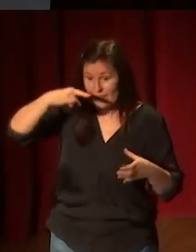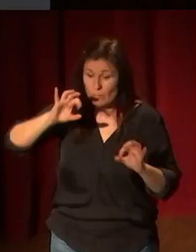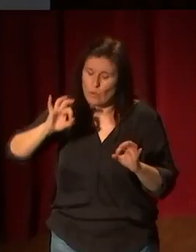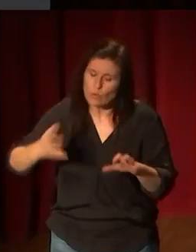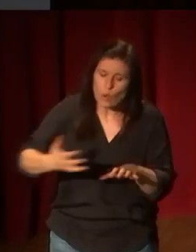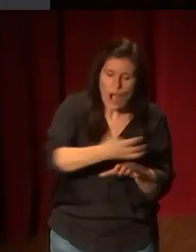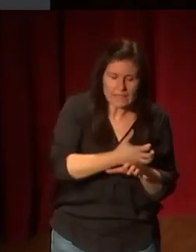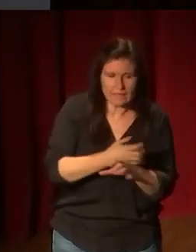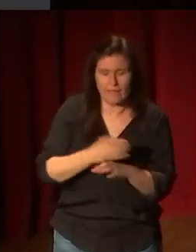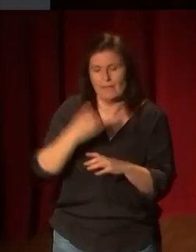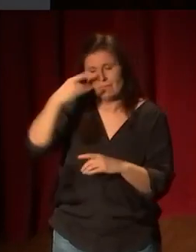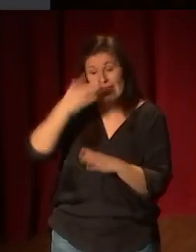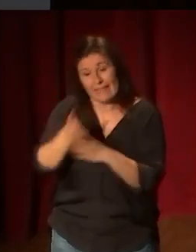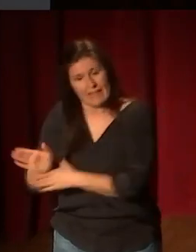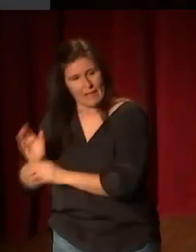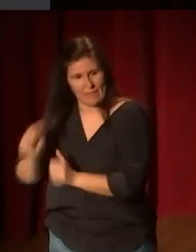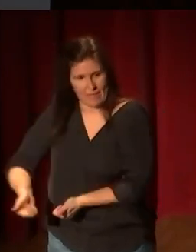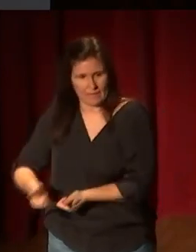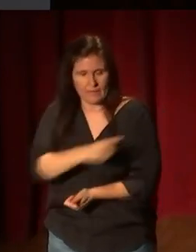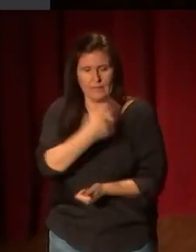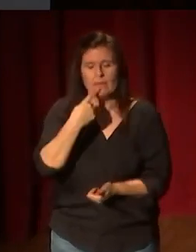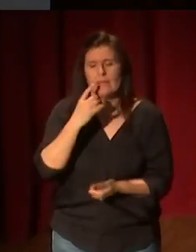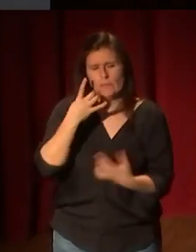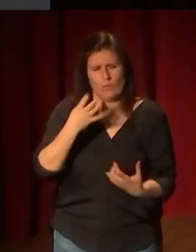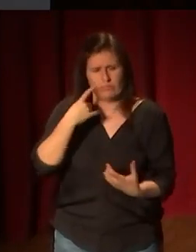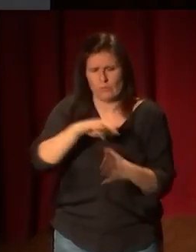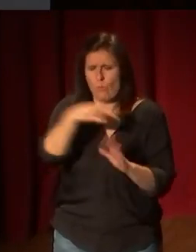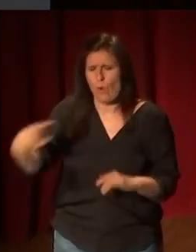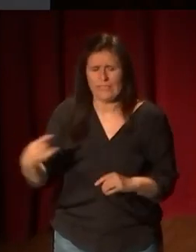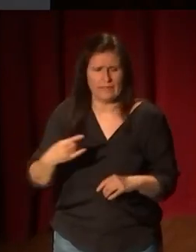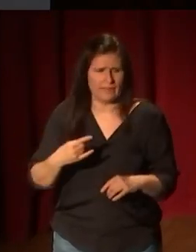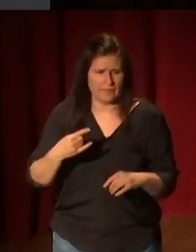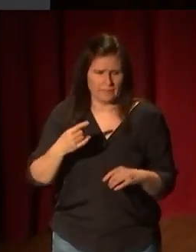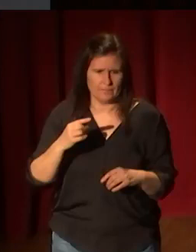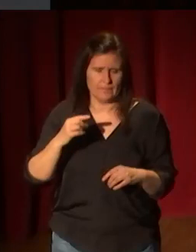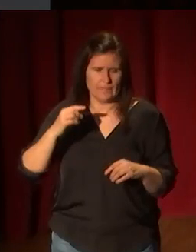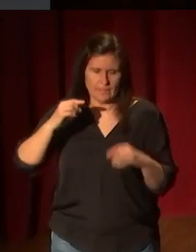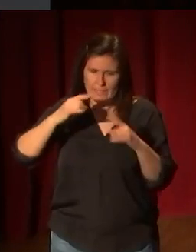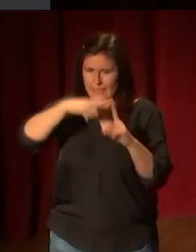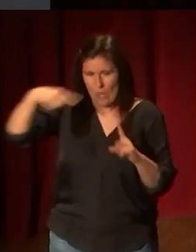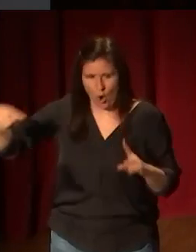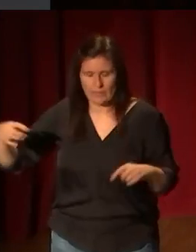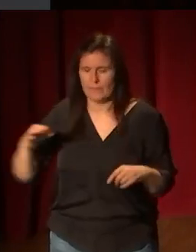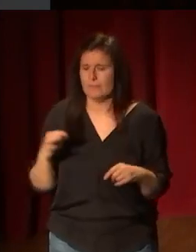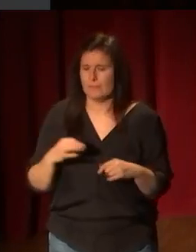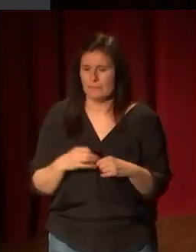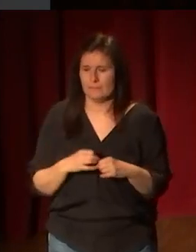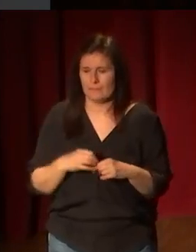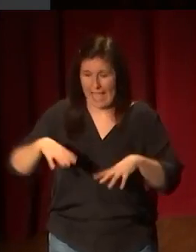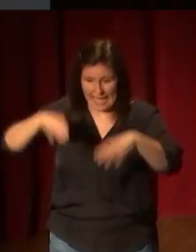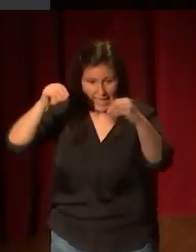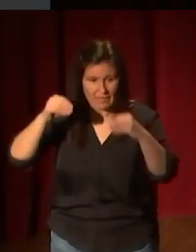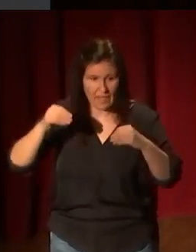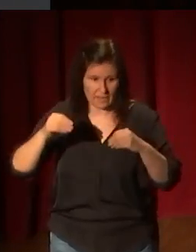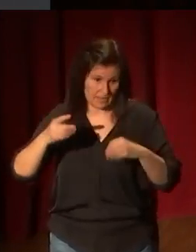y reconocerán ustedes el puente de segovia el alcázar de los austrias y fue